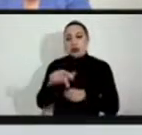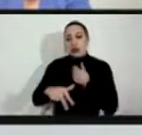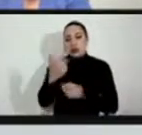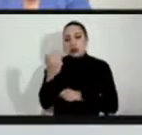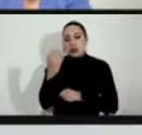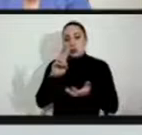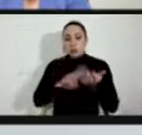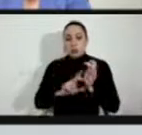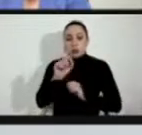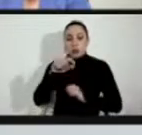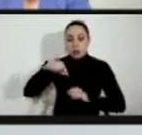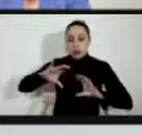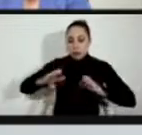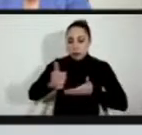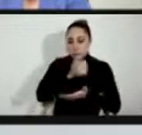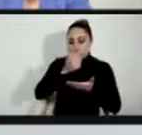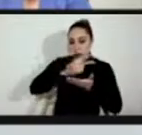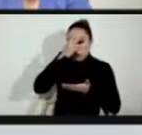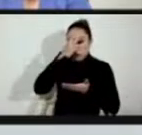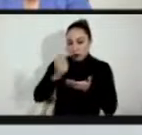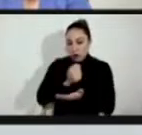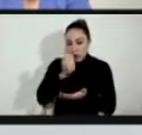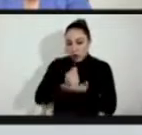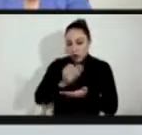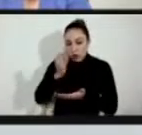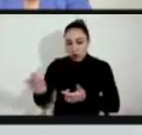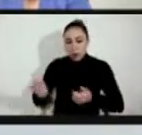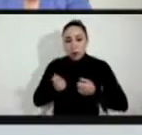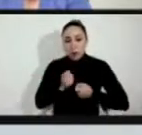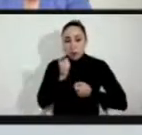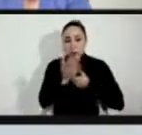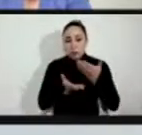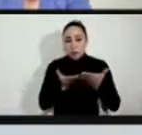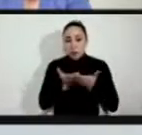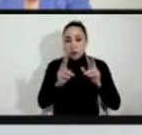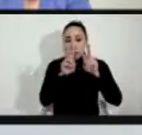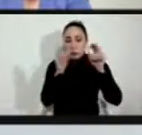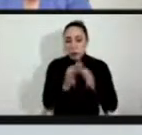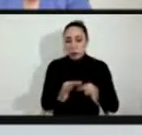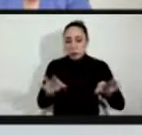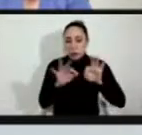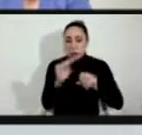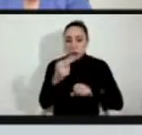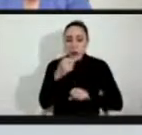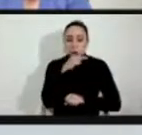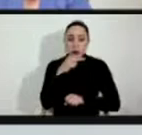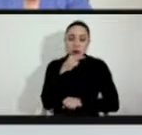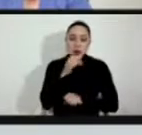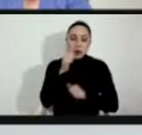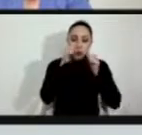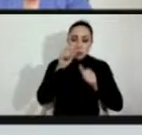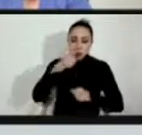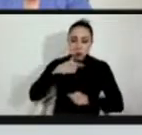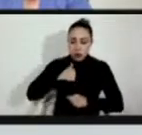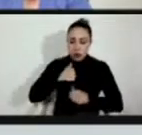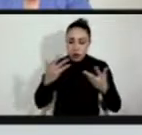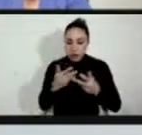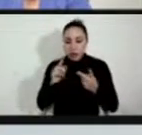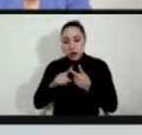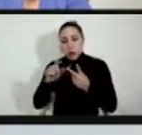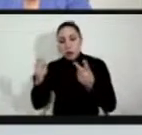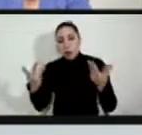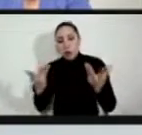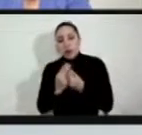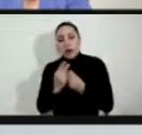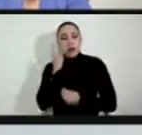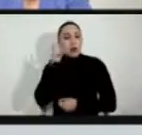Ciudad de México aprobó y remitió un punto de acuerdo presentado por el de la voz y por la diputada Paula Soto Maldonado, mediante el cual se